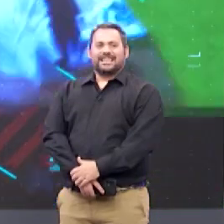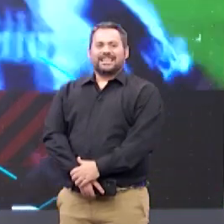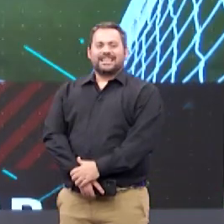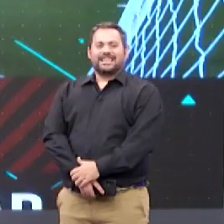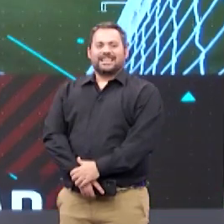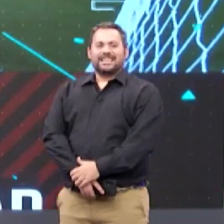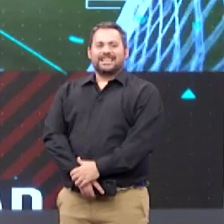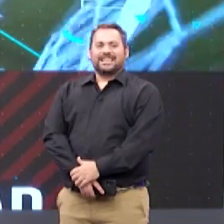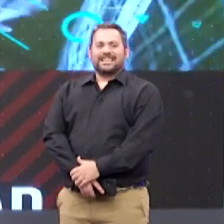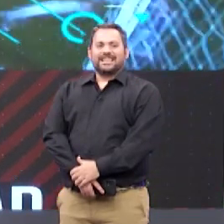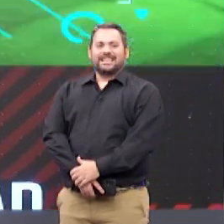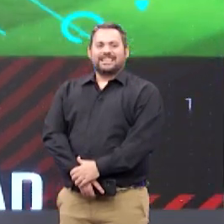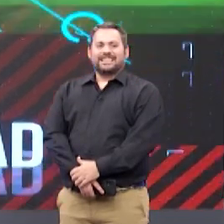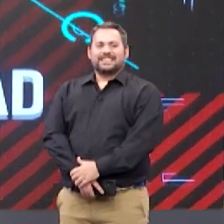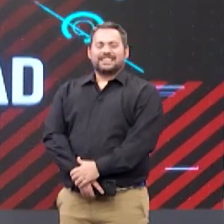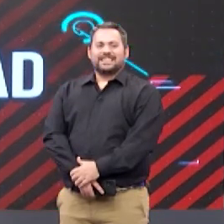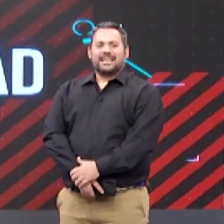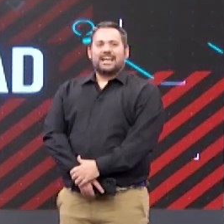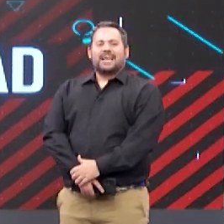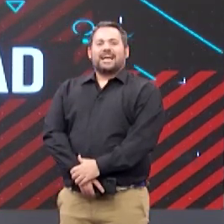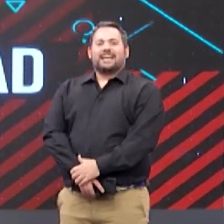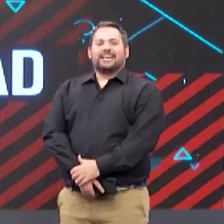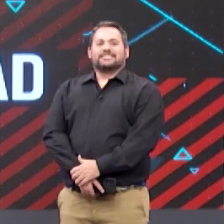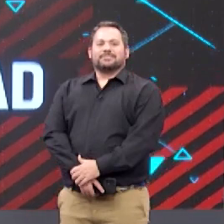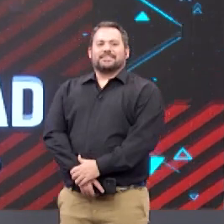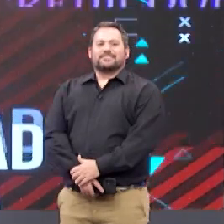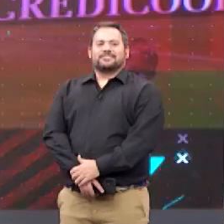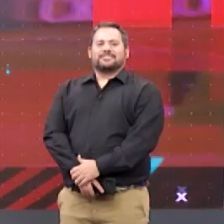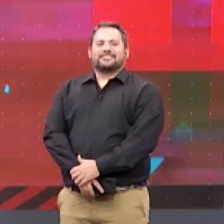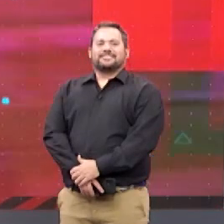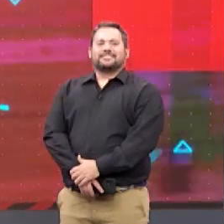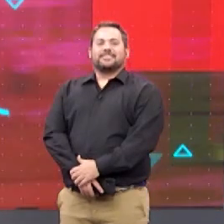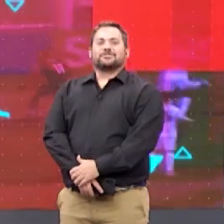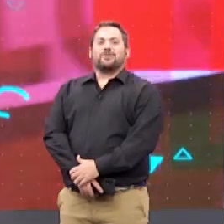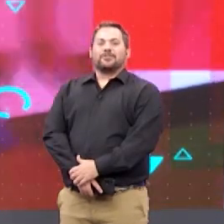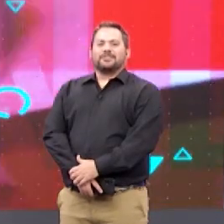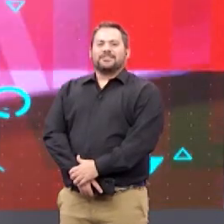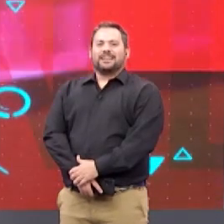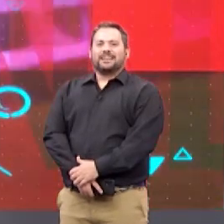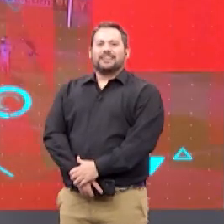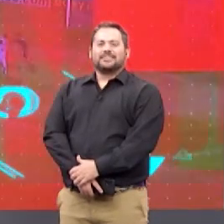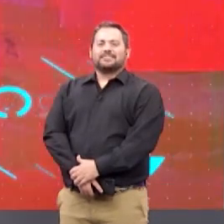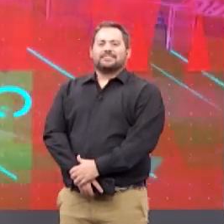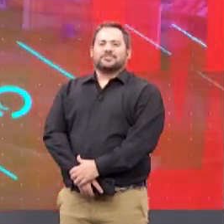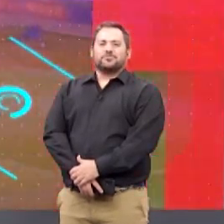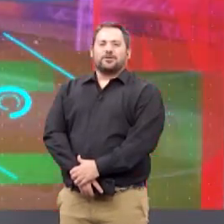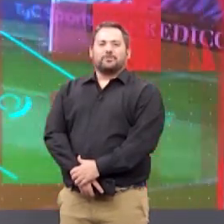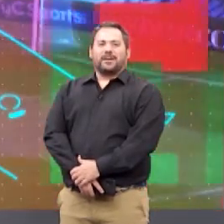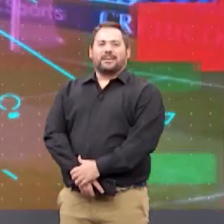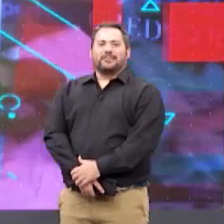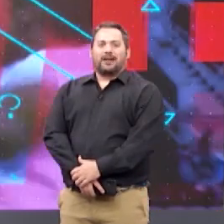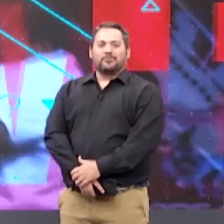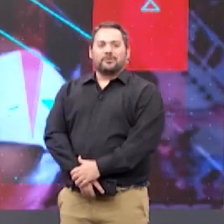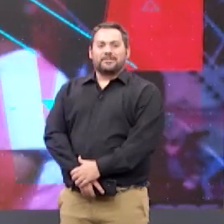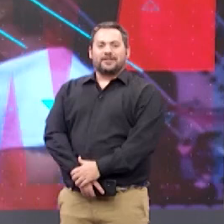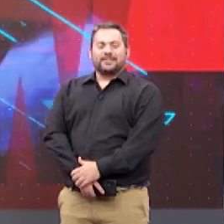ya evidentemente debe estar muy identificado con estos colores, ni hablar Farré con Belgrano. Y encima ¿cómo lo deben sentir ellos? Aparte, con lo que grita Gandolfi, ¿sabe qué? Es un algo que